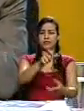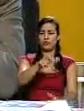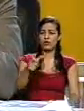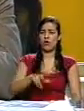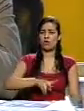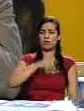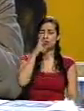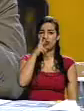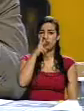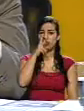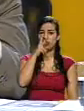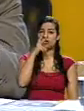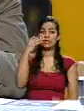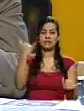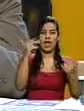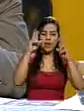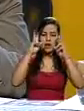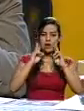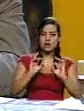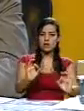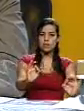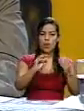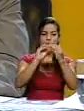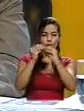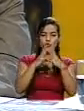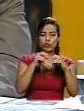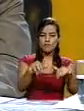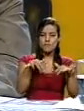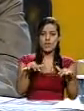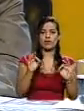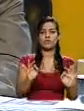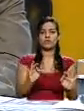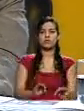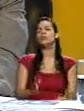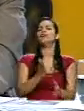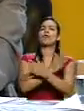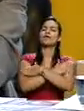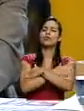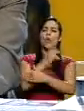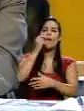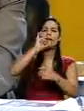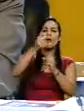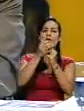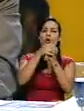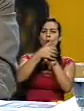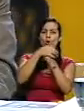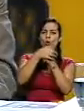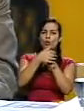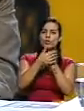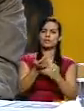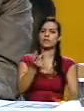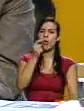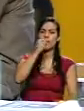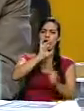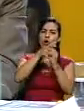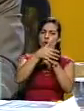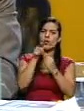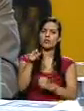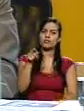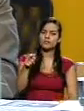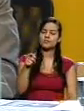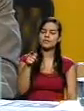Terrible. Bueno, se ha rescatado un espacio. Yo quiero felicitar a Jorge Rodríguez, porque yo creo que si algo ha hecho